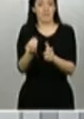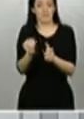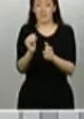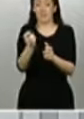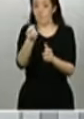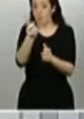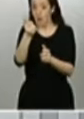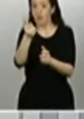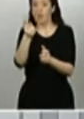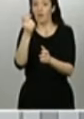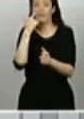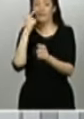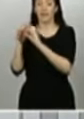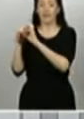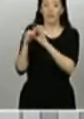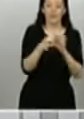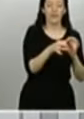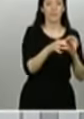de